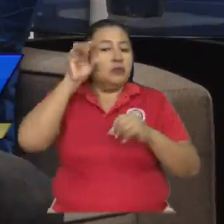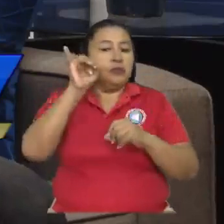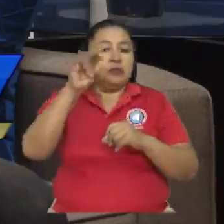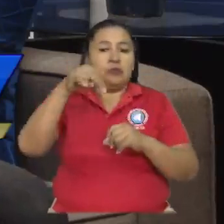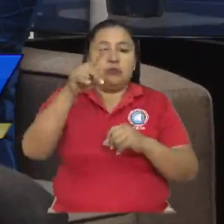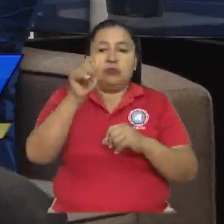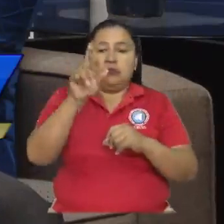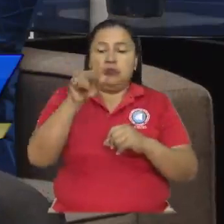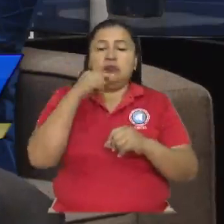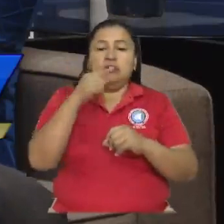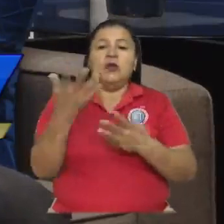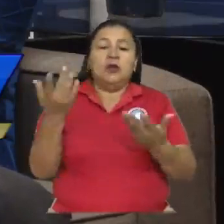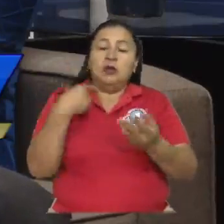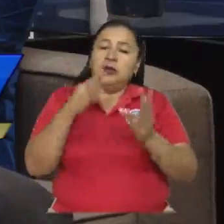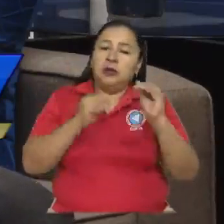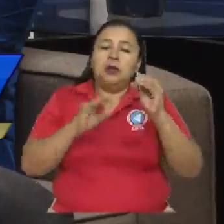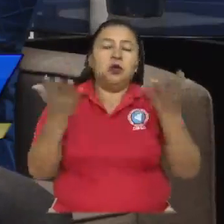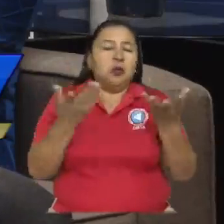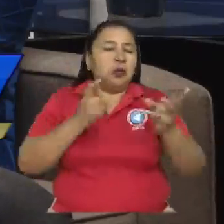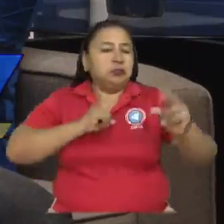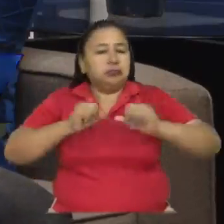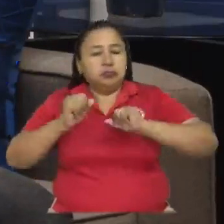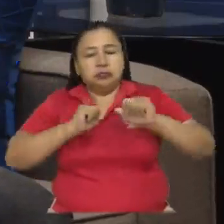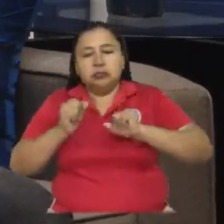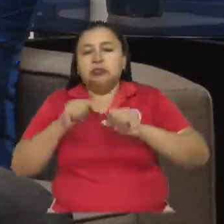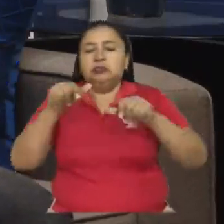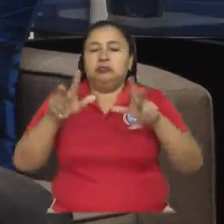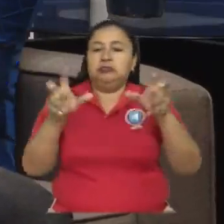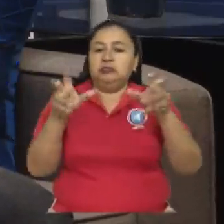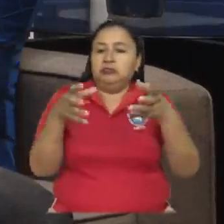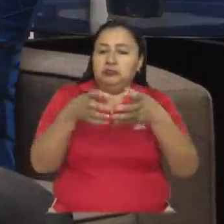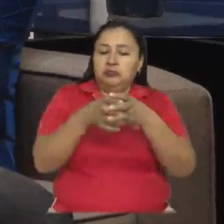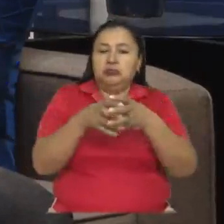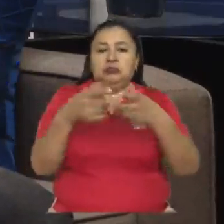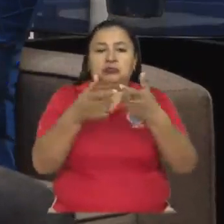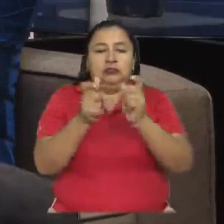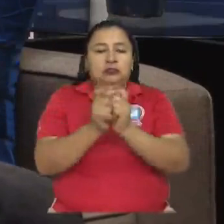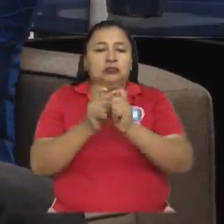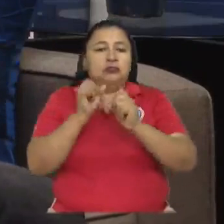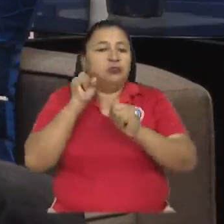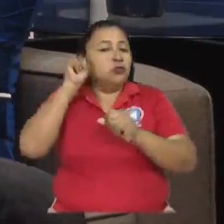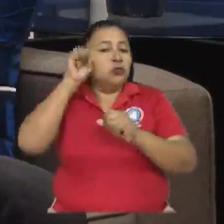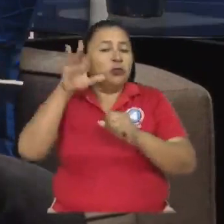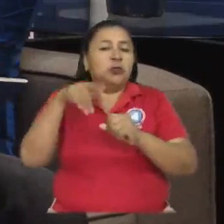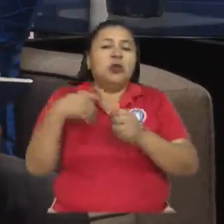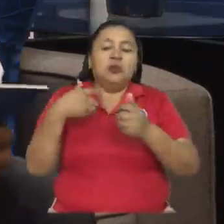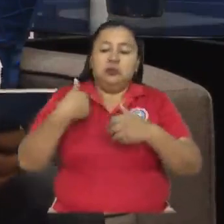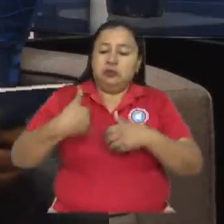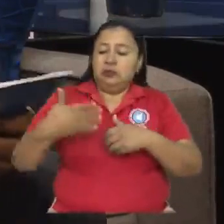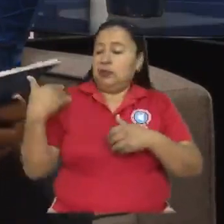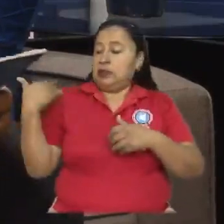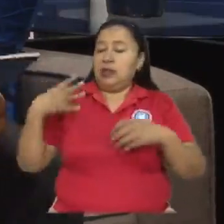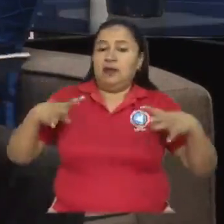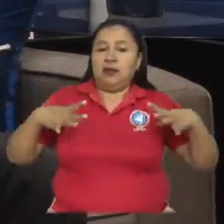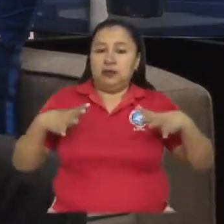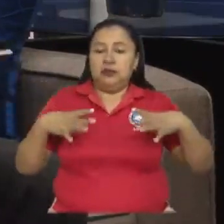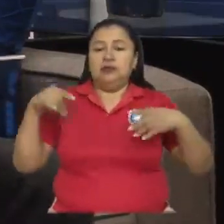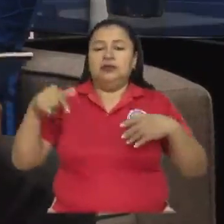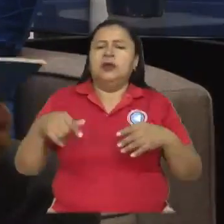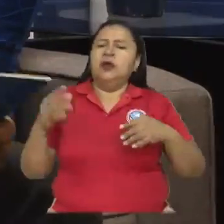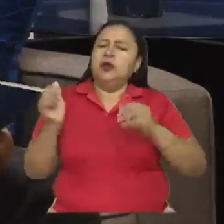se dinamizó precisamente este sector, el sector turístico, durante el periodo de vacaciones. Compañera Nasha, pues una conversación